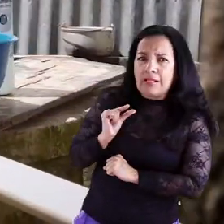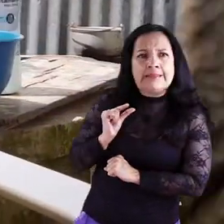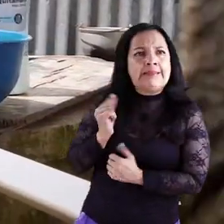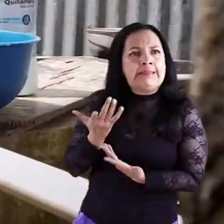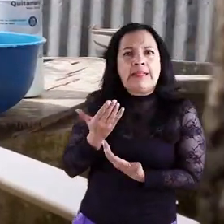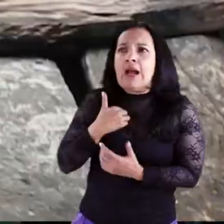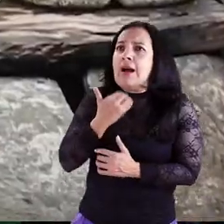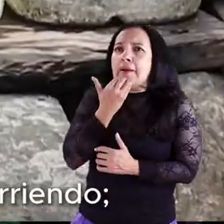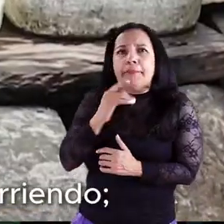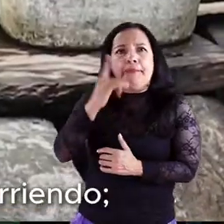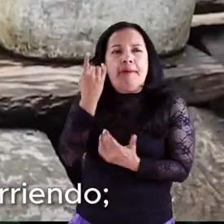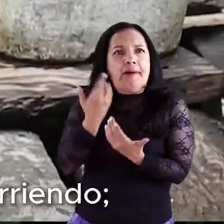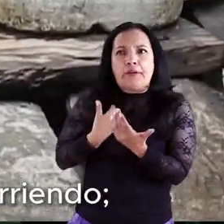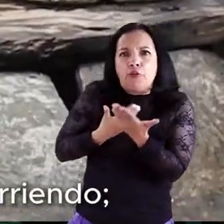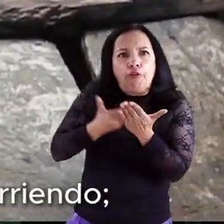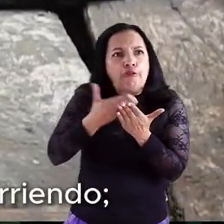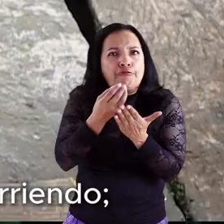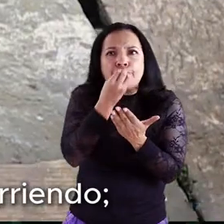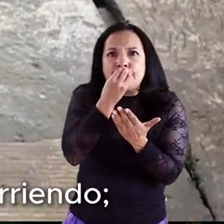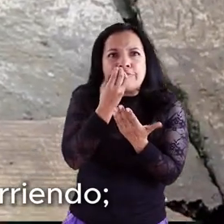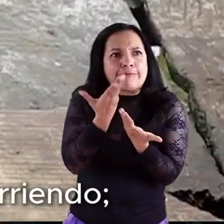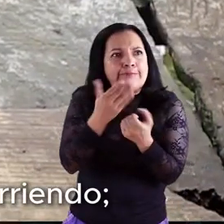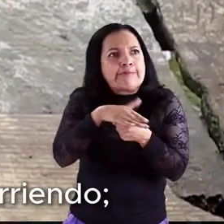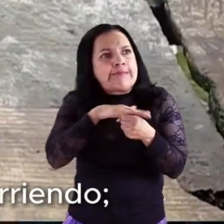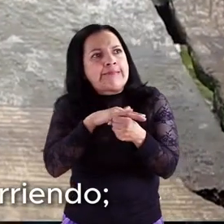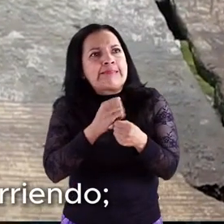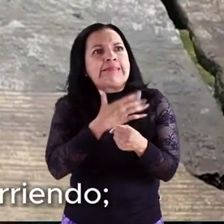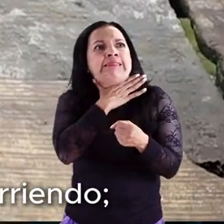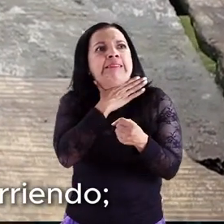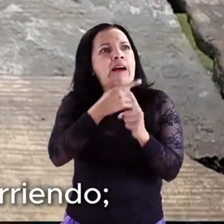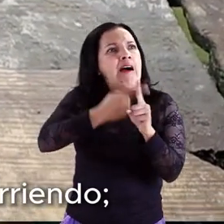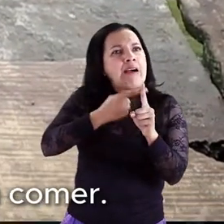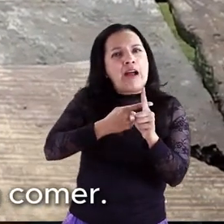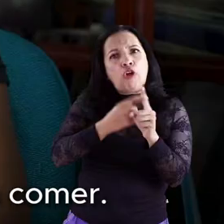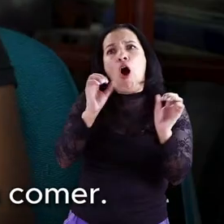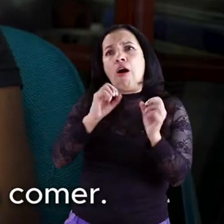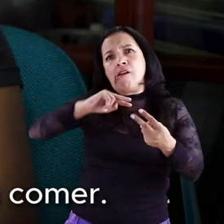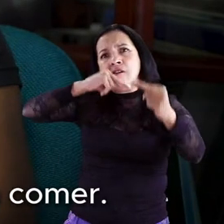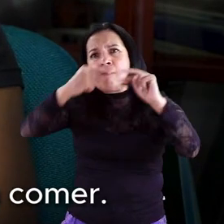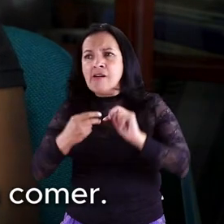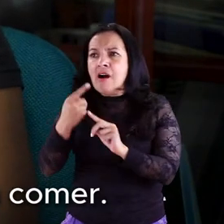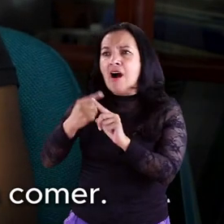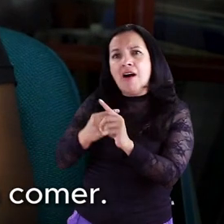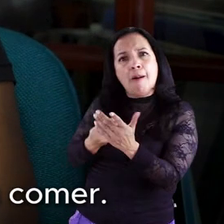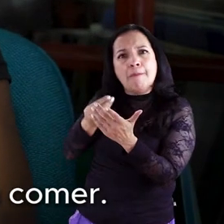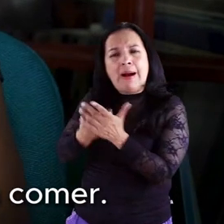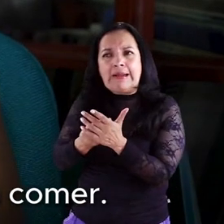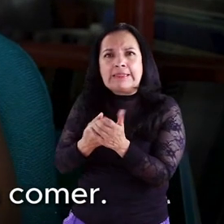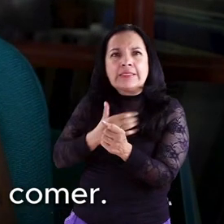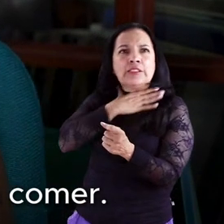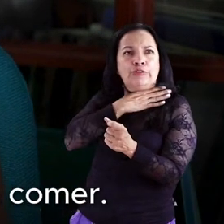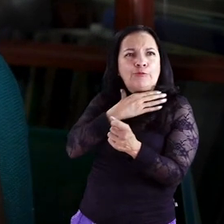muy baja. Cuando tenía para comer, no tenía para pagar arriendo. Cuando tenía para pagar arriendo, no